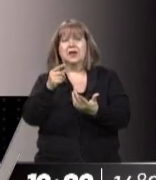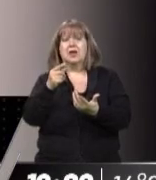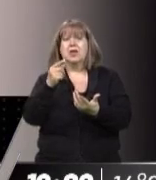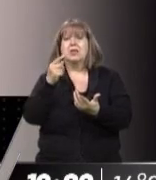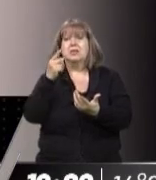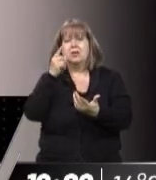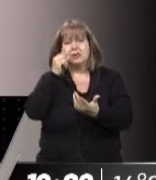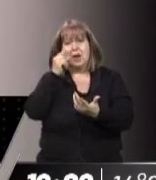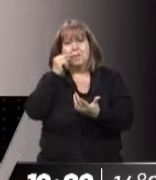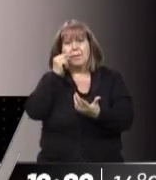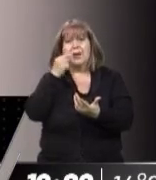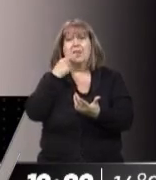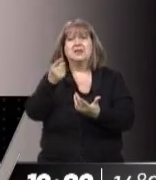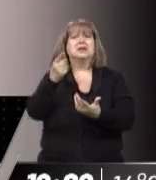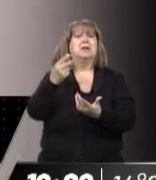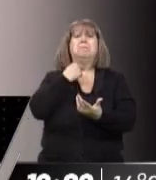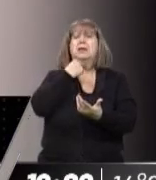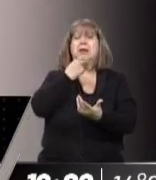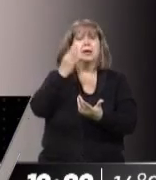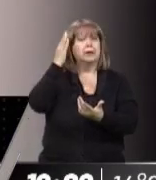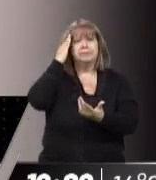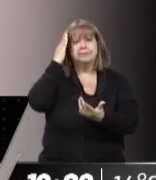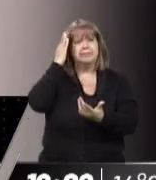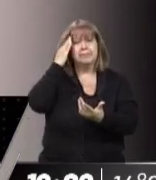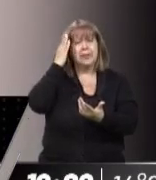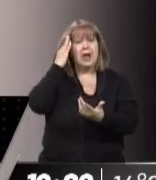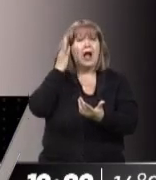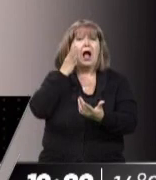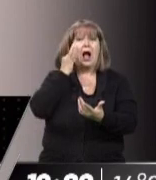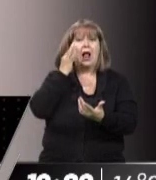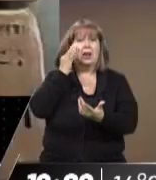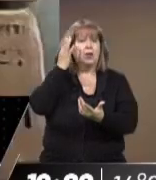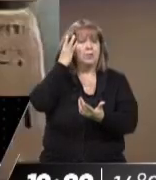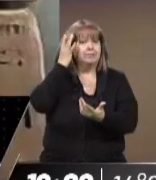el padre, y quiere que la declaren inimputable. Eso es lo que él pretende, sí, y va a ir por esa